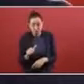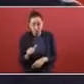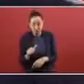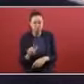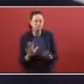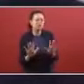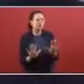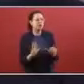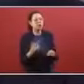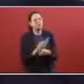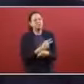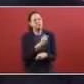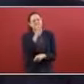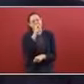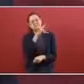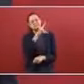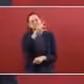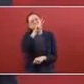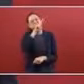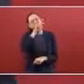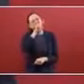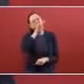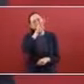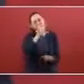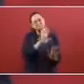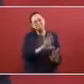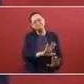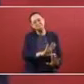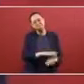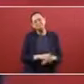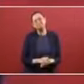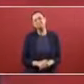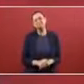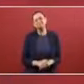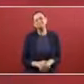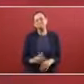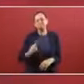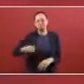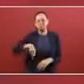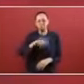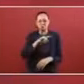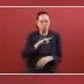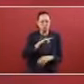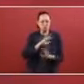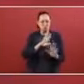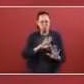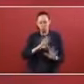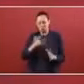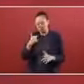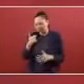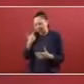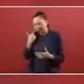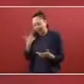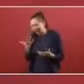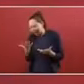que no se preocupen, nosotros vamos a hacer lo que nos corresponde